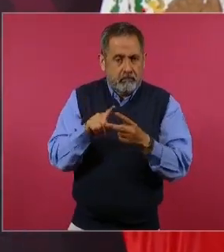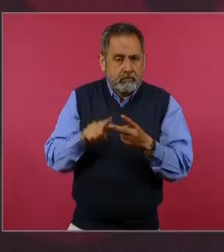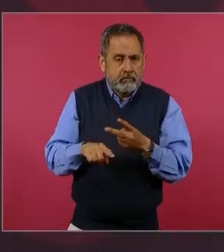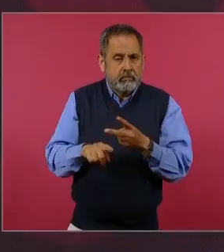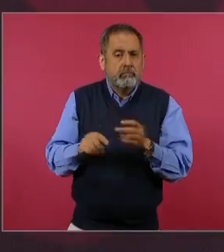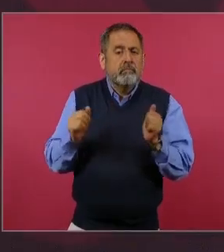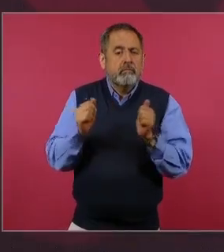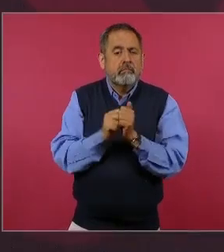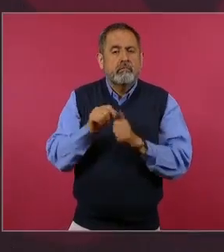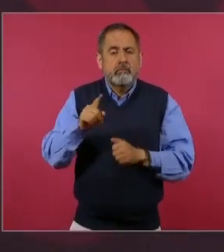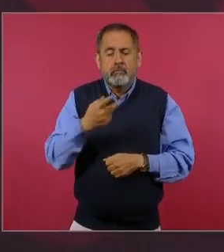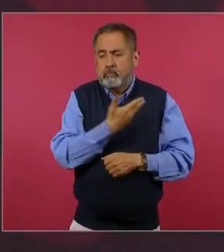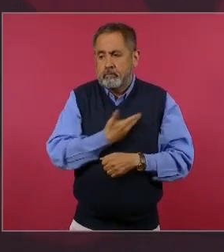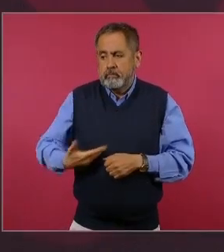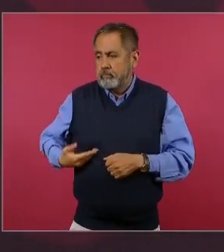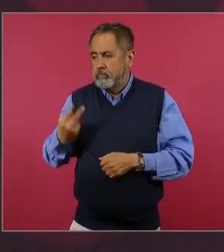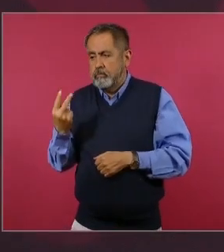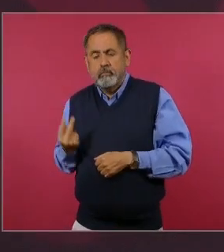Vamos con la presidenta,